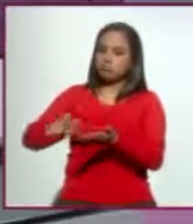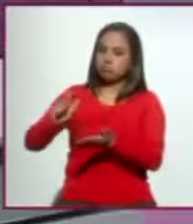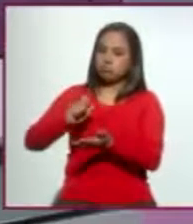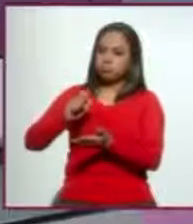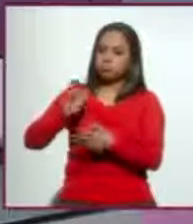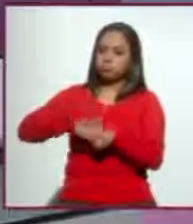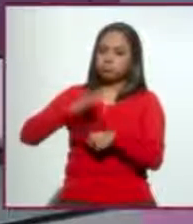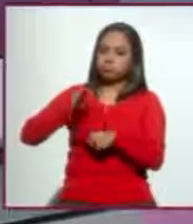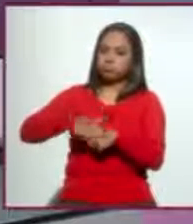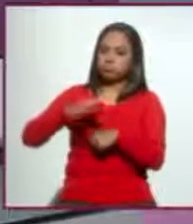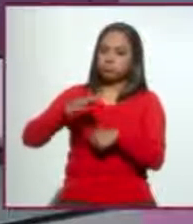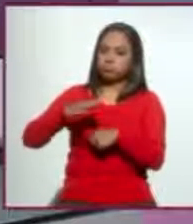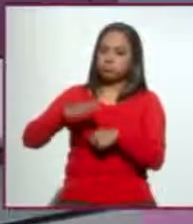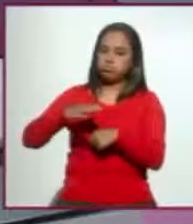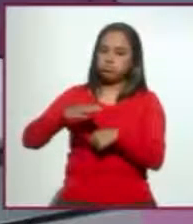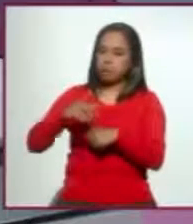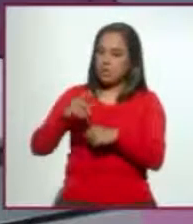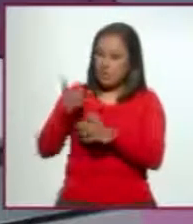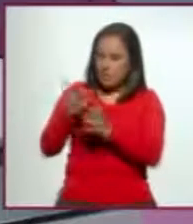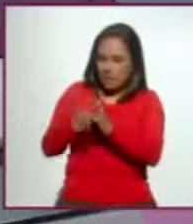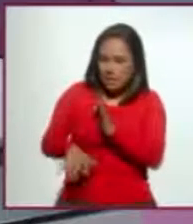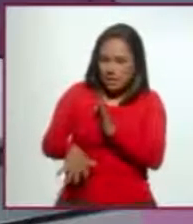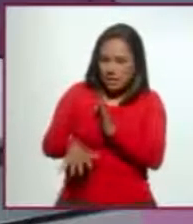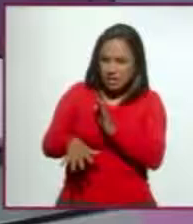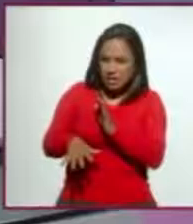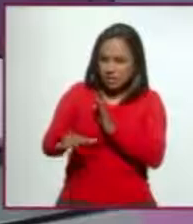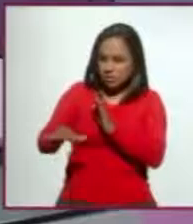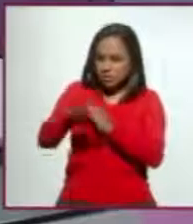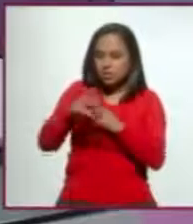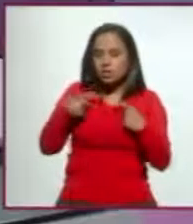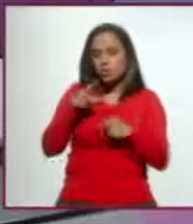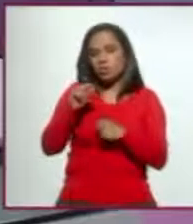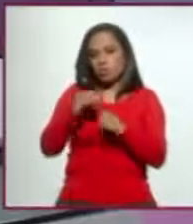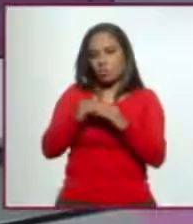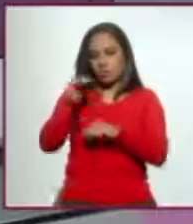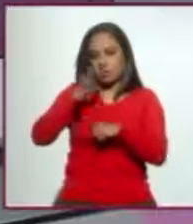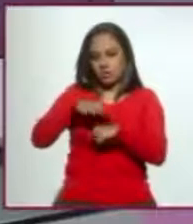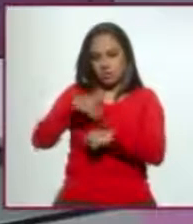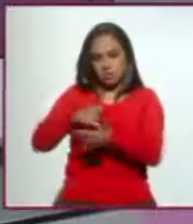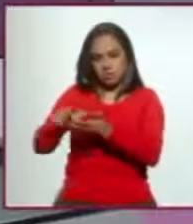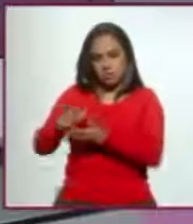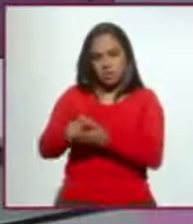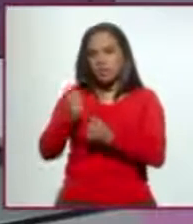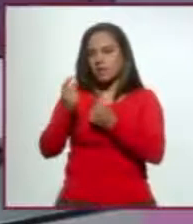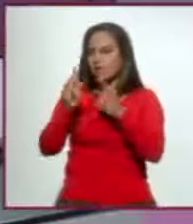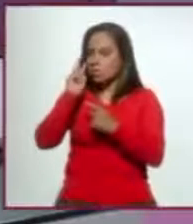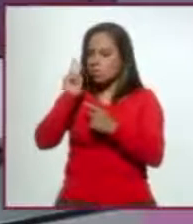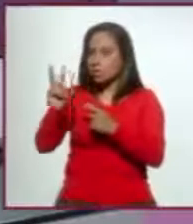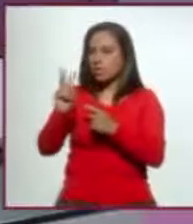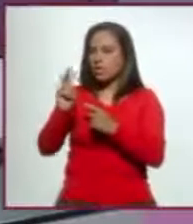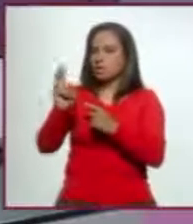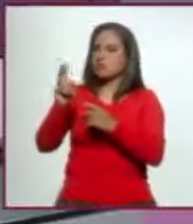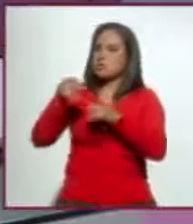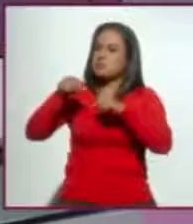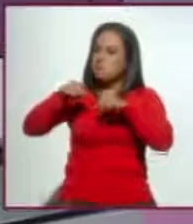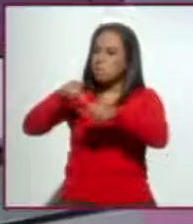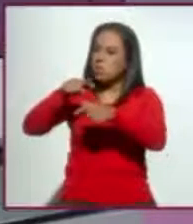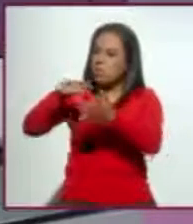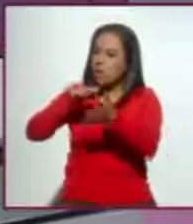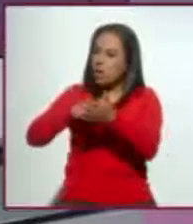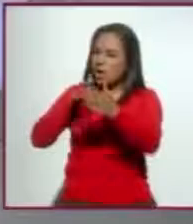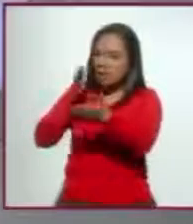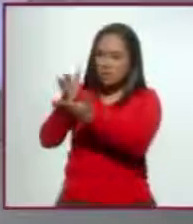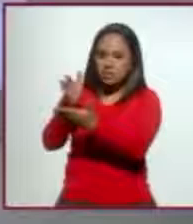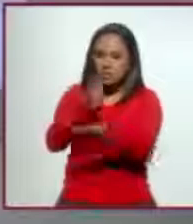de estratos de menores ingresos en la población, y eso sí se ha notado en algunas tiendas departamentales